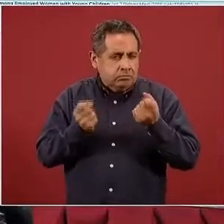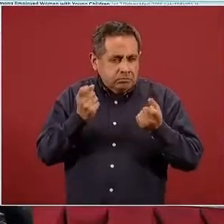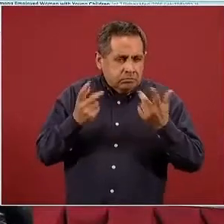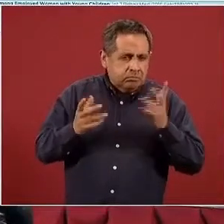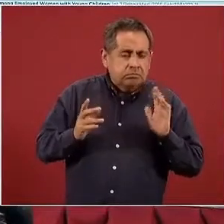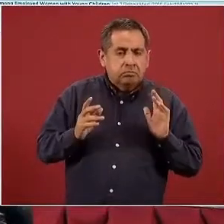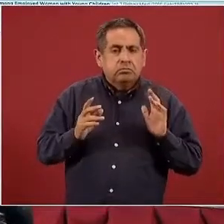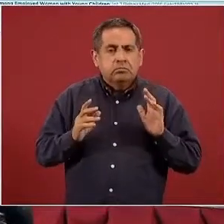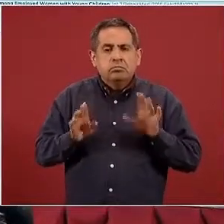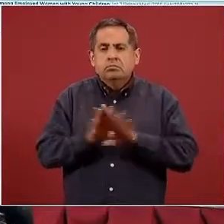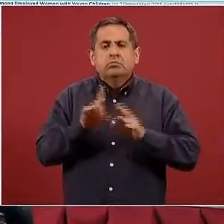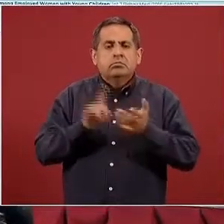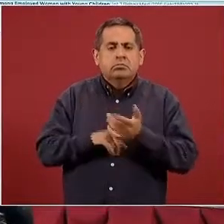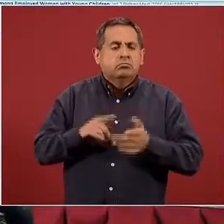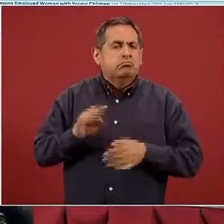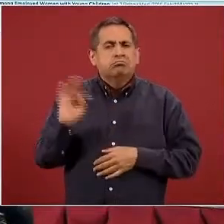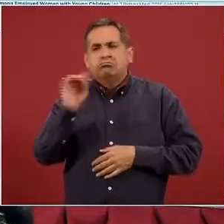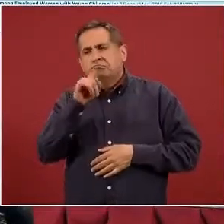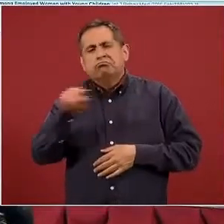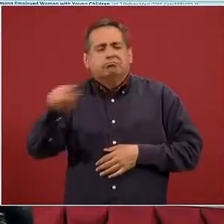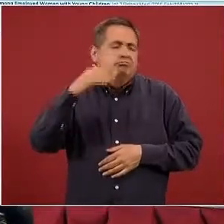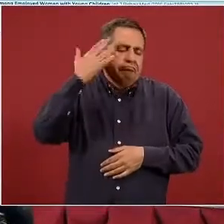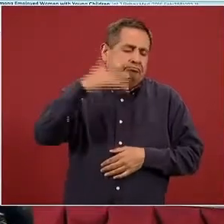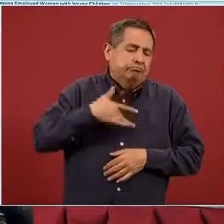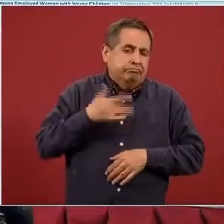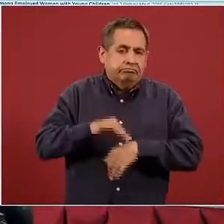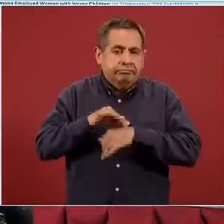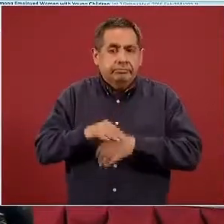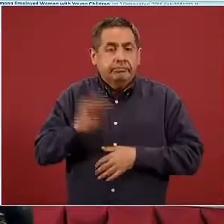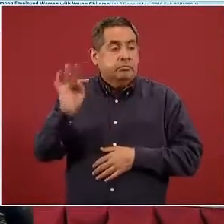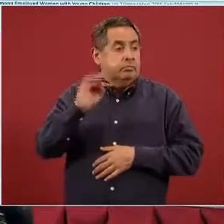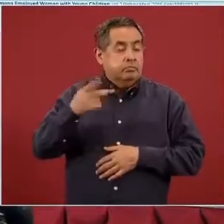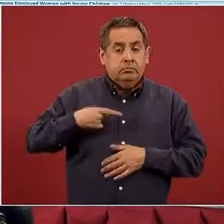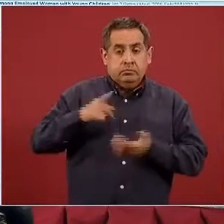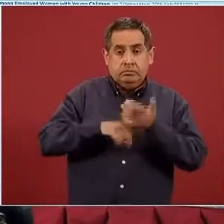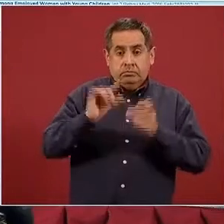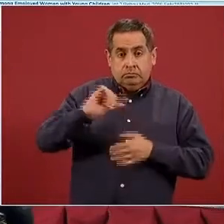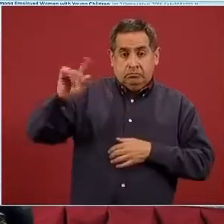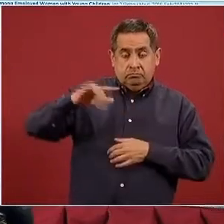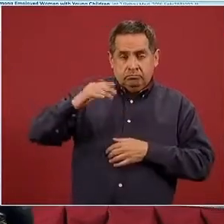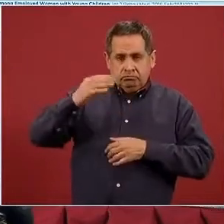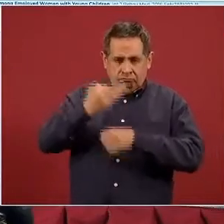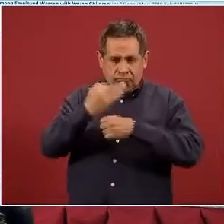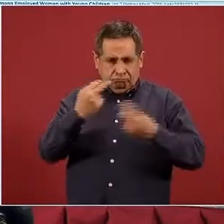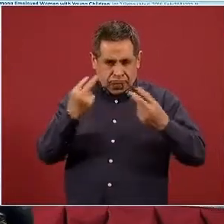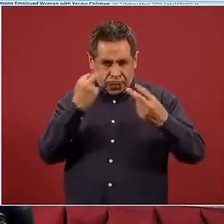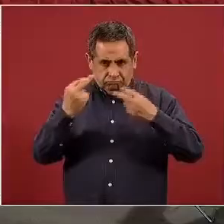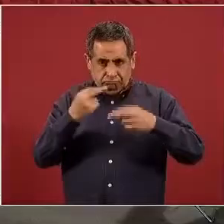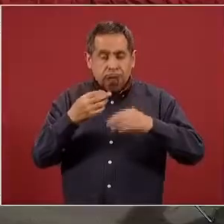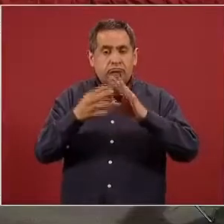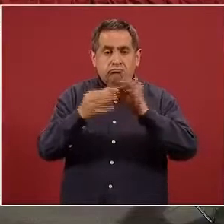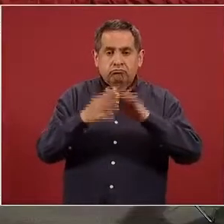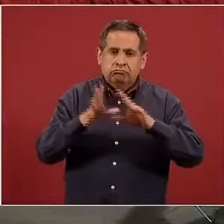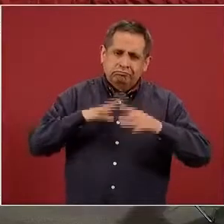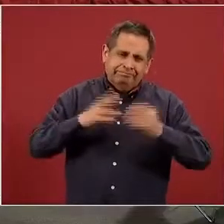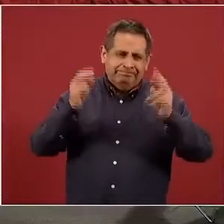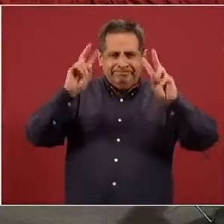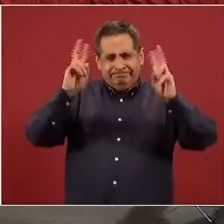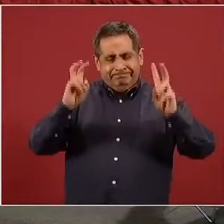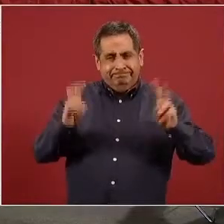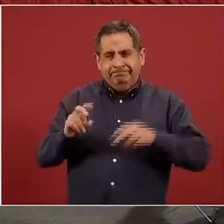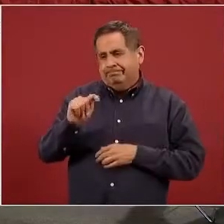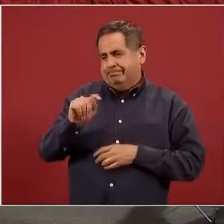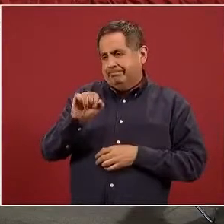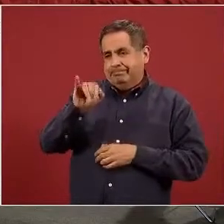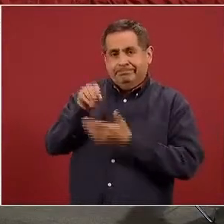muy anecdótica, y que por cierto, si hay alguien, algún profesional de la salud mental que lo esté viendo en este momento, hay mucho tema de tesis en